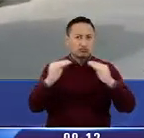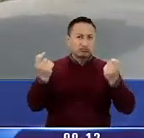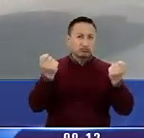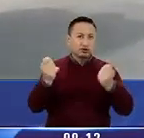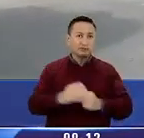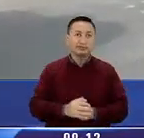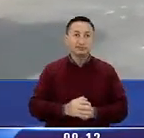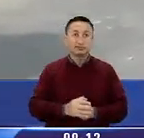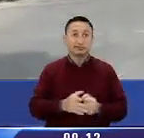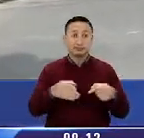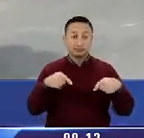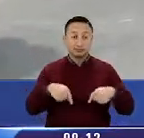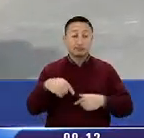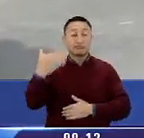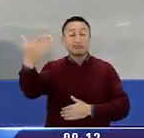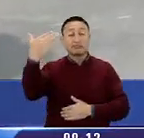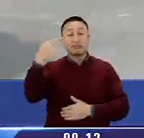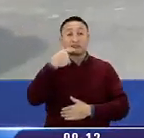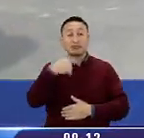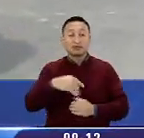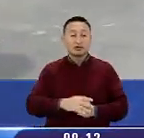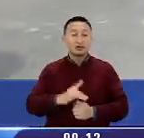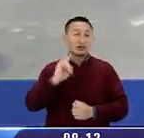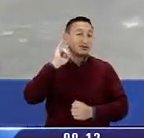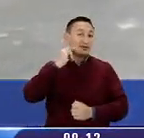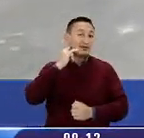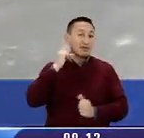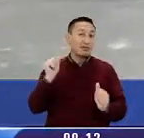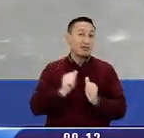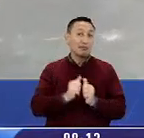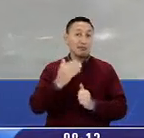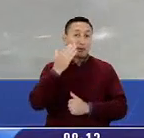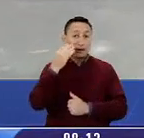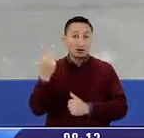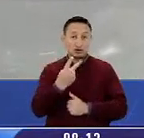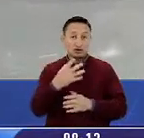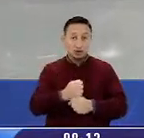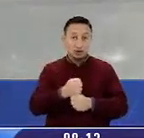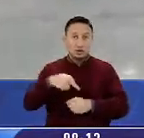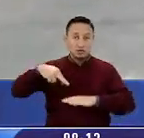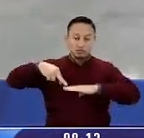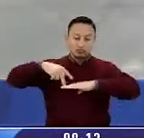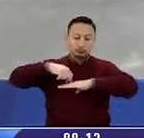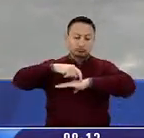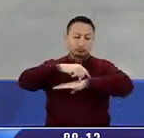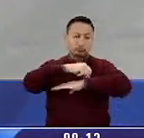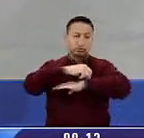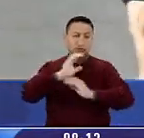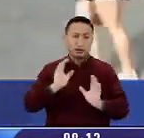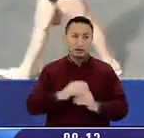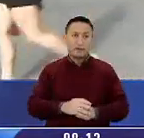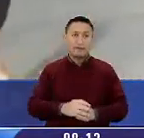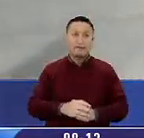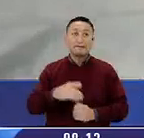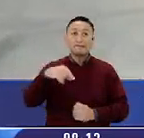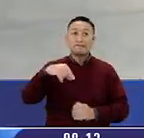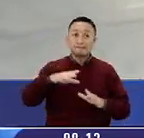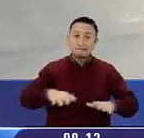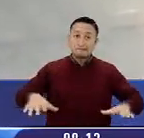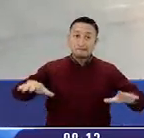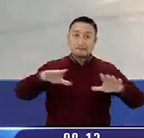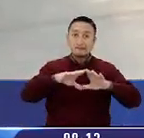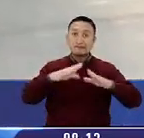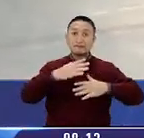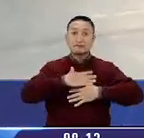espacios en donde, como el alcalde lo dice, una niña puede caminar con su madre con seguridad, todos podemos hacerlo, pero además son espacios que nos podemos